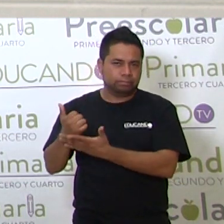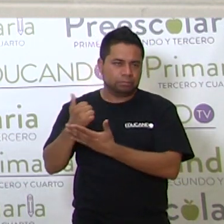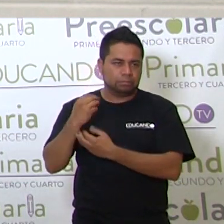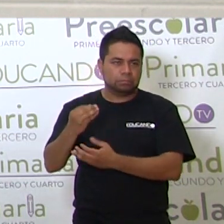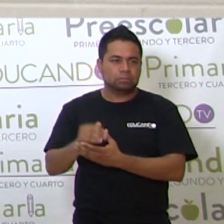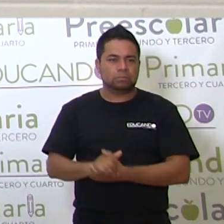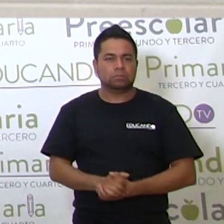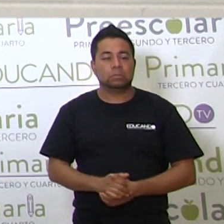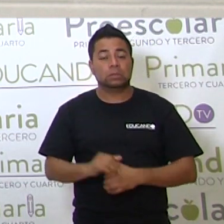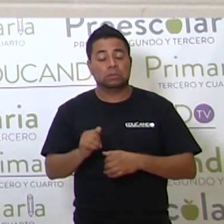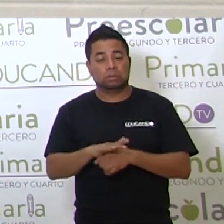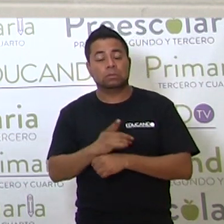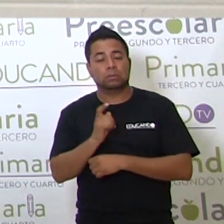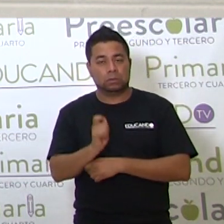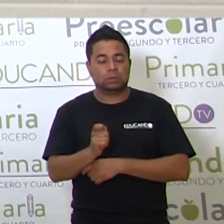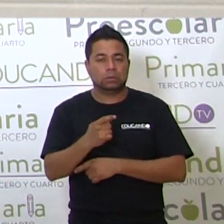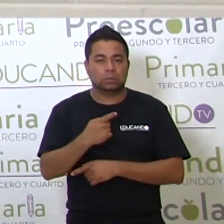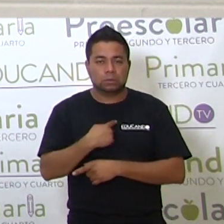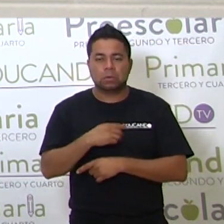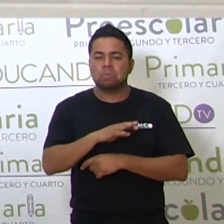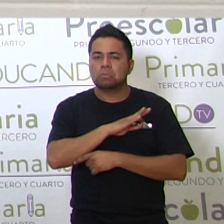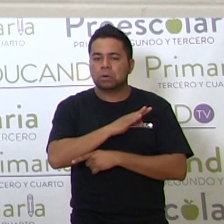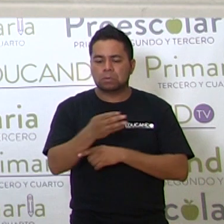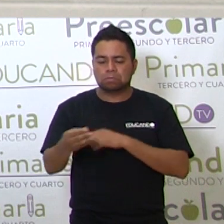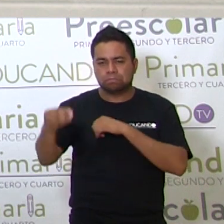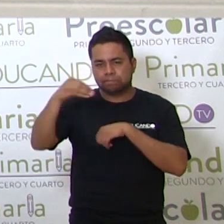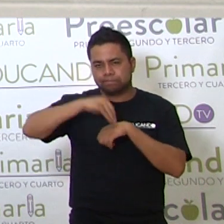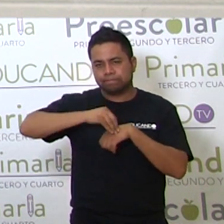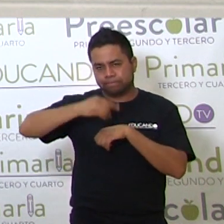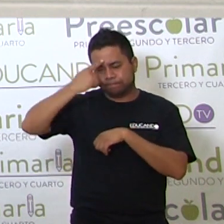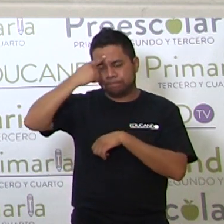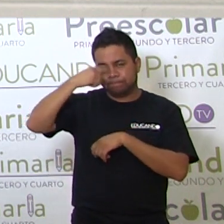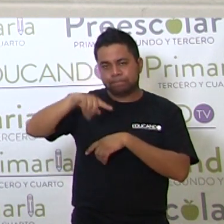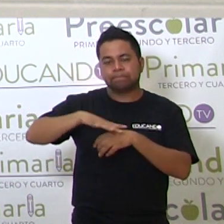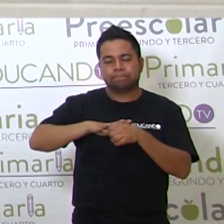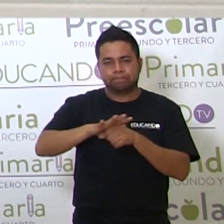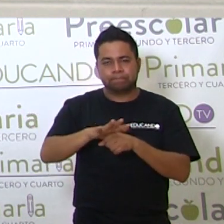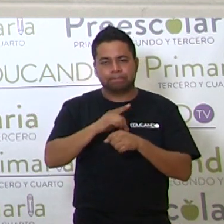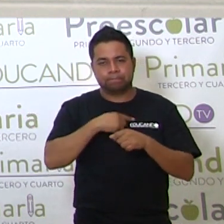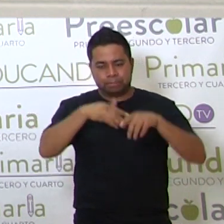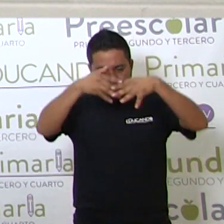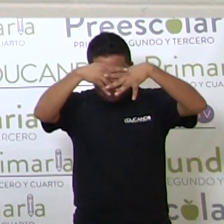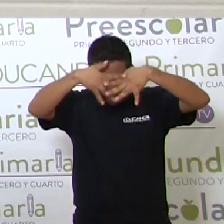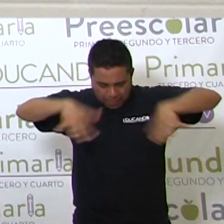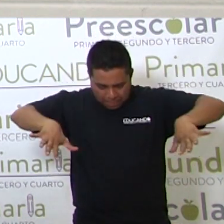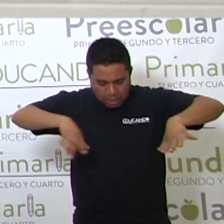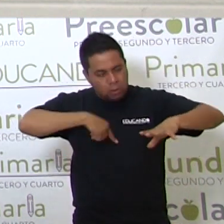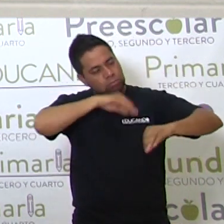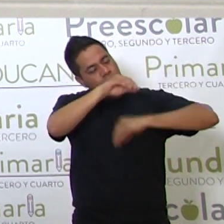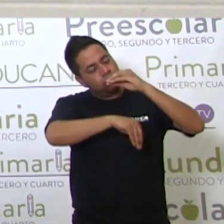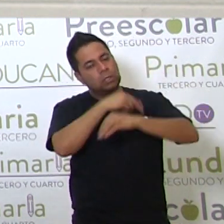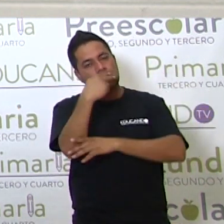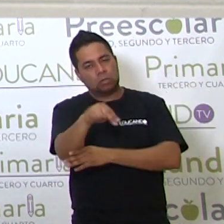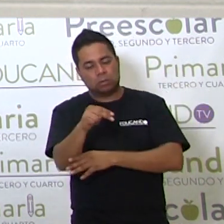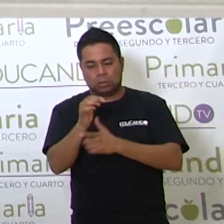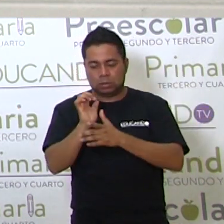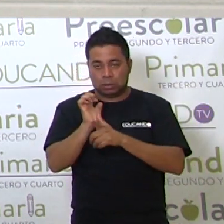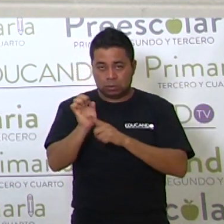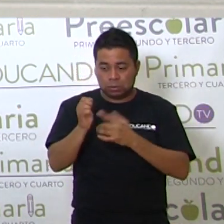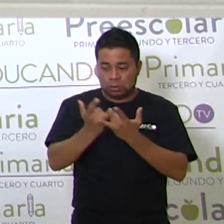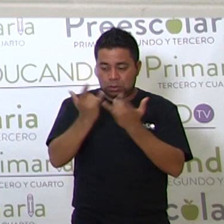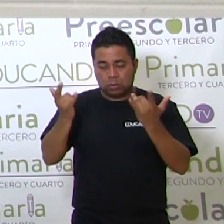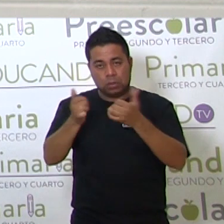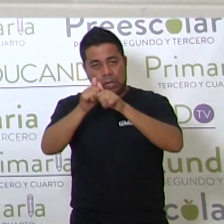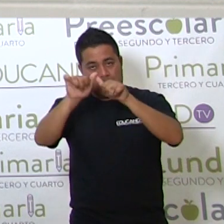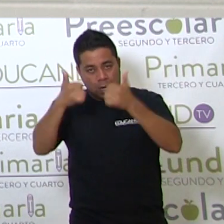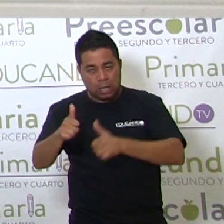porque así voy a nombrar mi mapa conceptual. Entonces, historia,